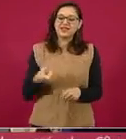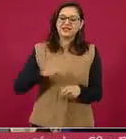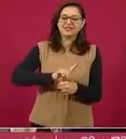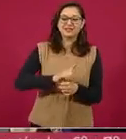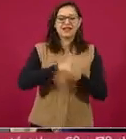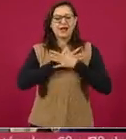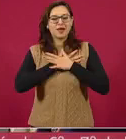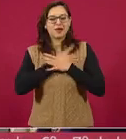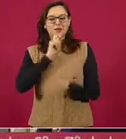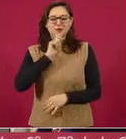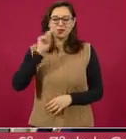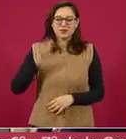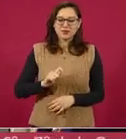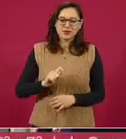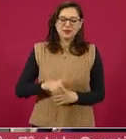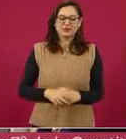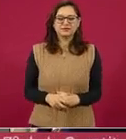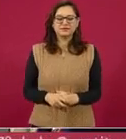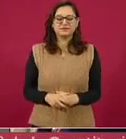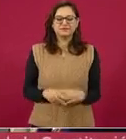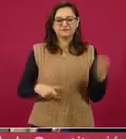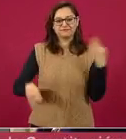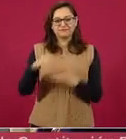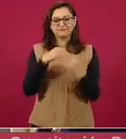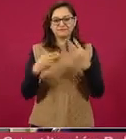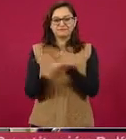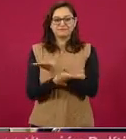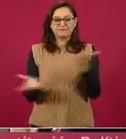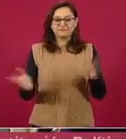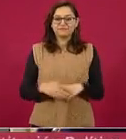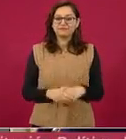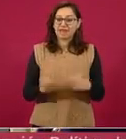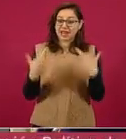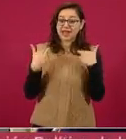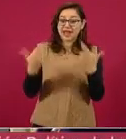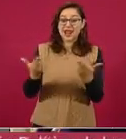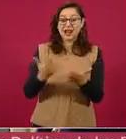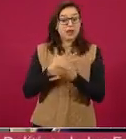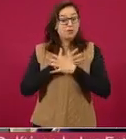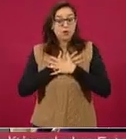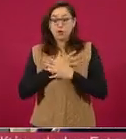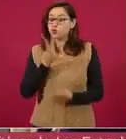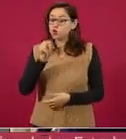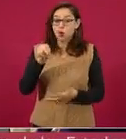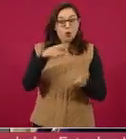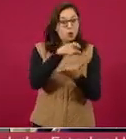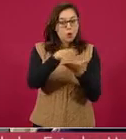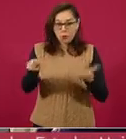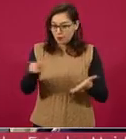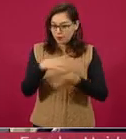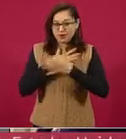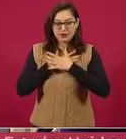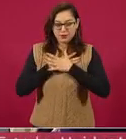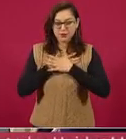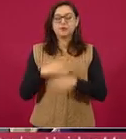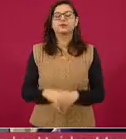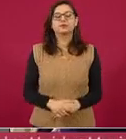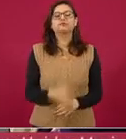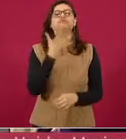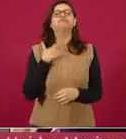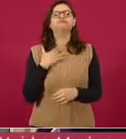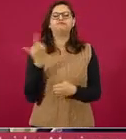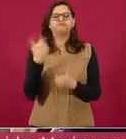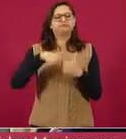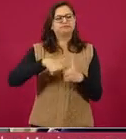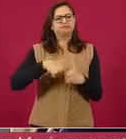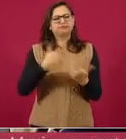todos ustedes. Recuerden, regalen amor, no lo compren. ¿Quiénes quieren el precio de los combustibles? Vamos